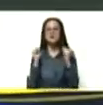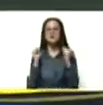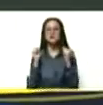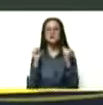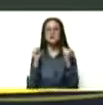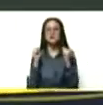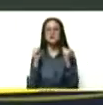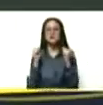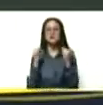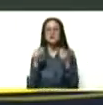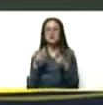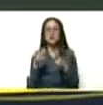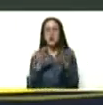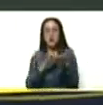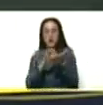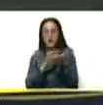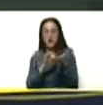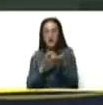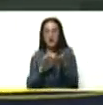muy electrónica, su comando es muy electrónico.